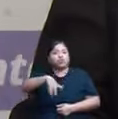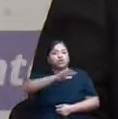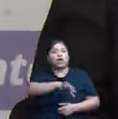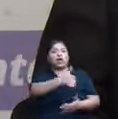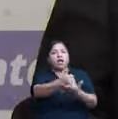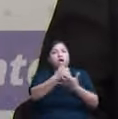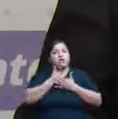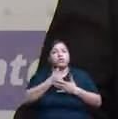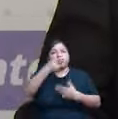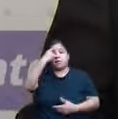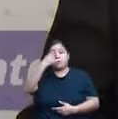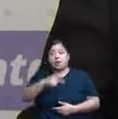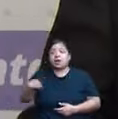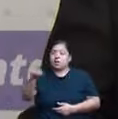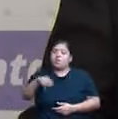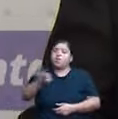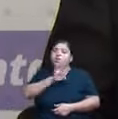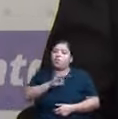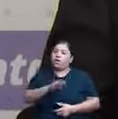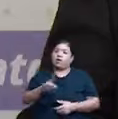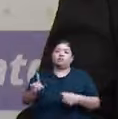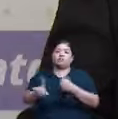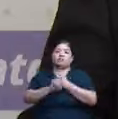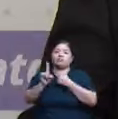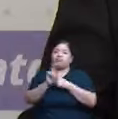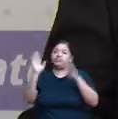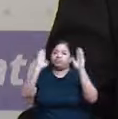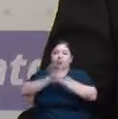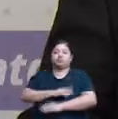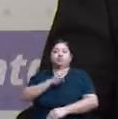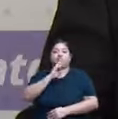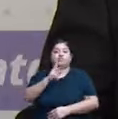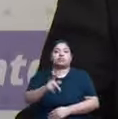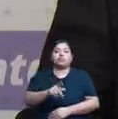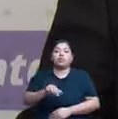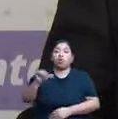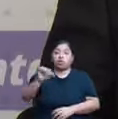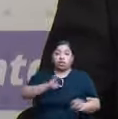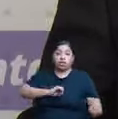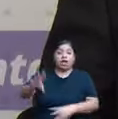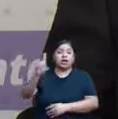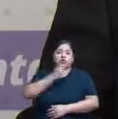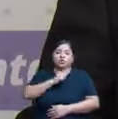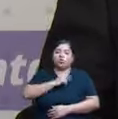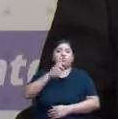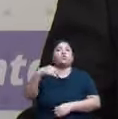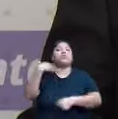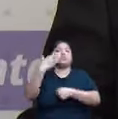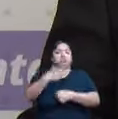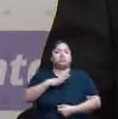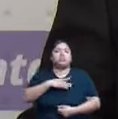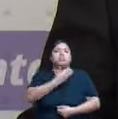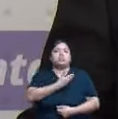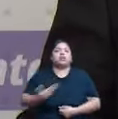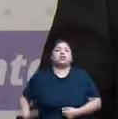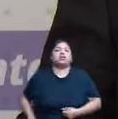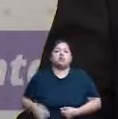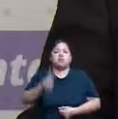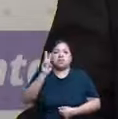se lleve a una buena conclusión. Hoy no están solos, hoy van a tener una presidenta que realmente conoce